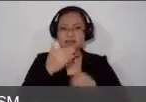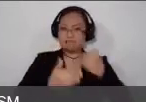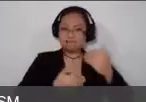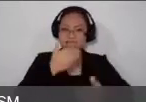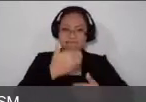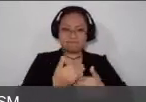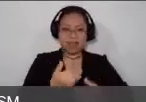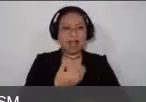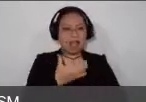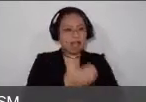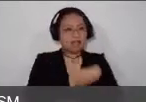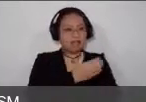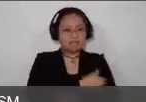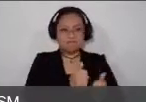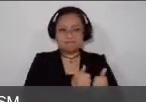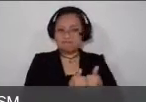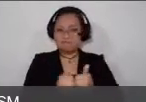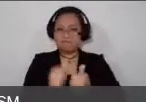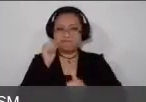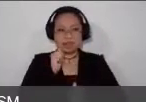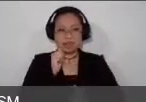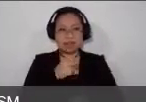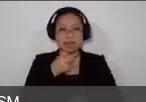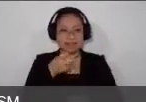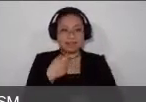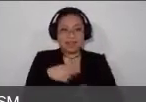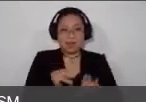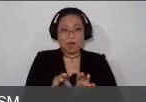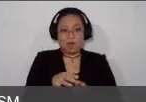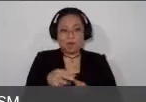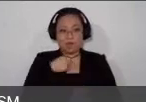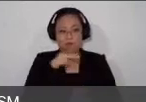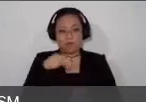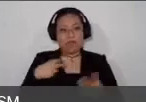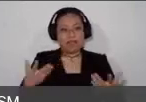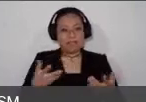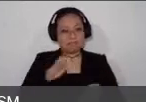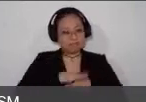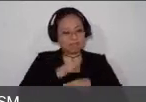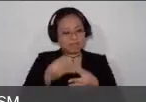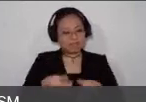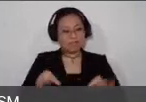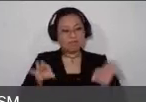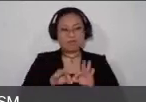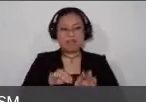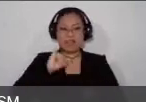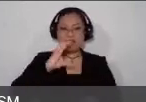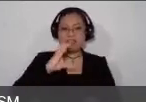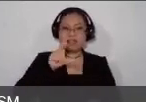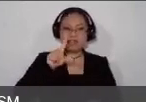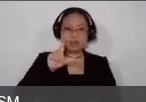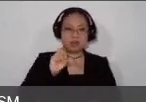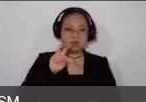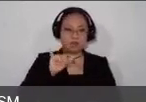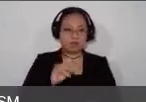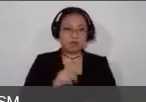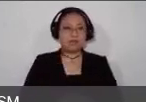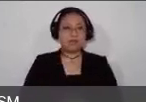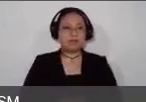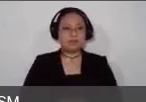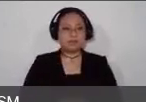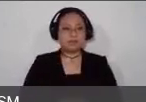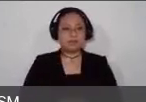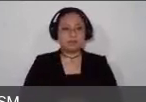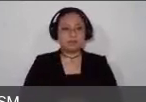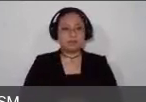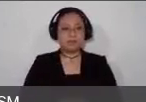son en principio las acciones más importantes del lobby yo